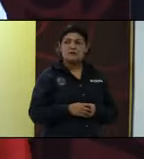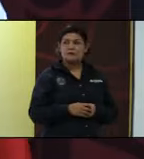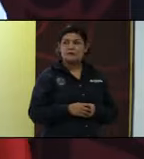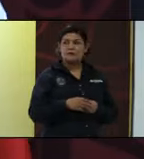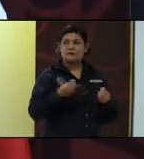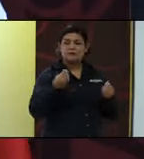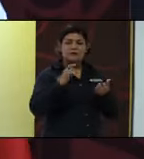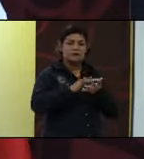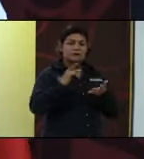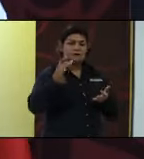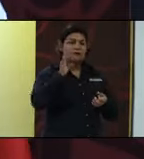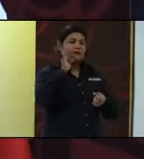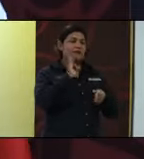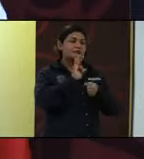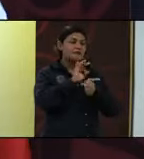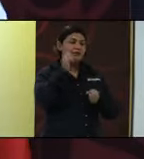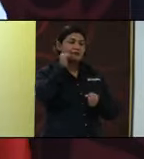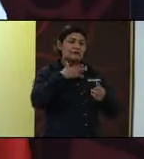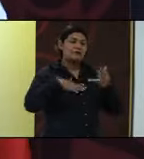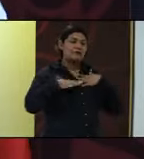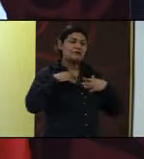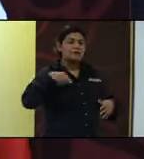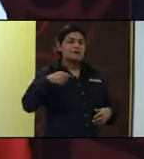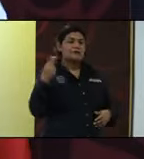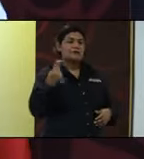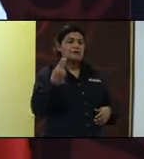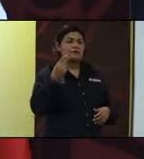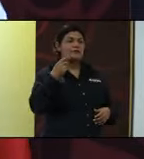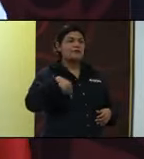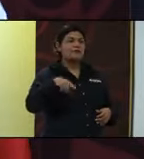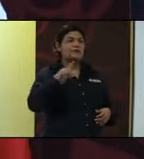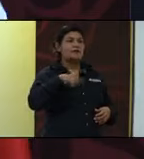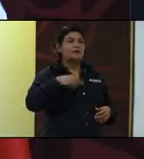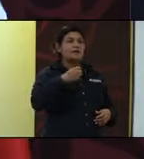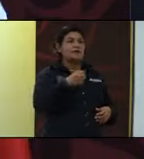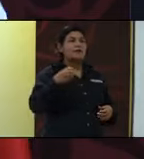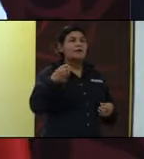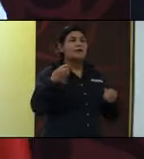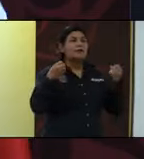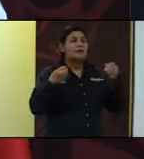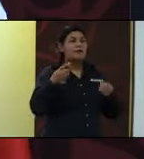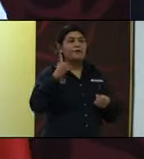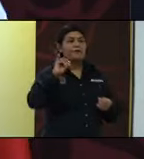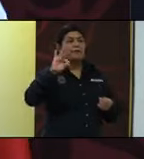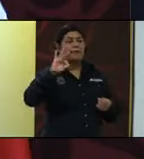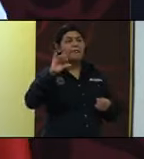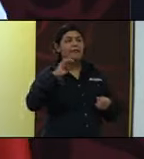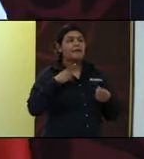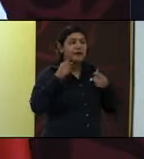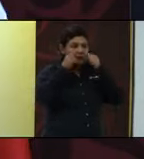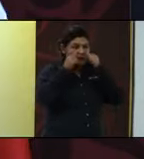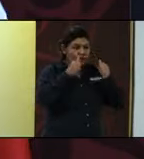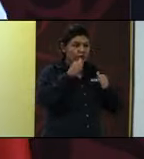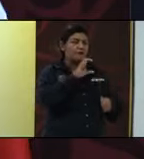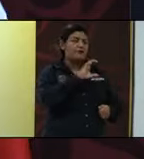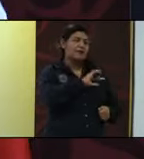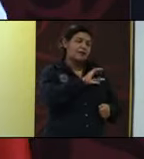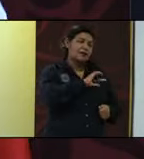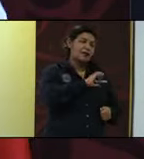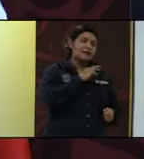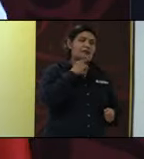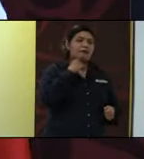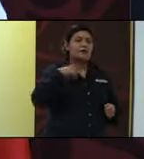Muchas gracias, amor, por respaldar sin descanso todas las necesidades que tiene nuestro organismo del sistema DIF, que atiende con cariño y calidad a todas